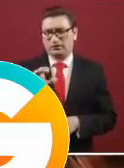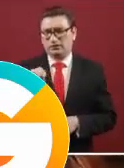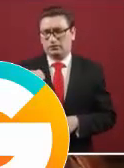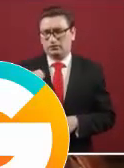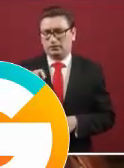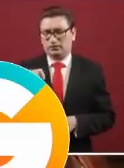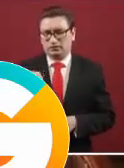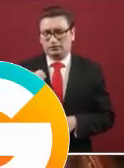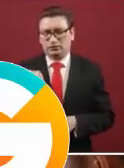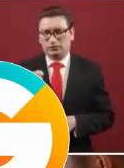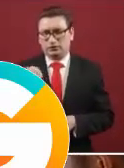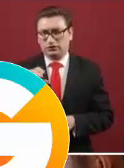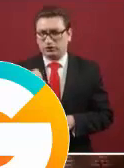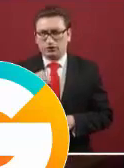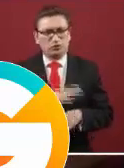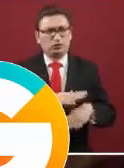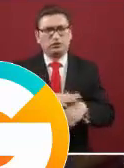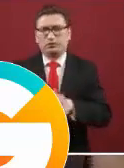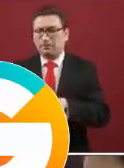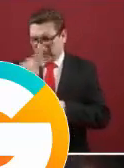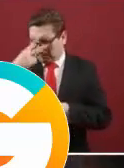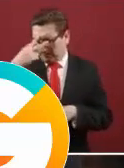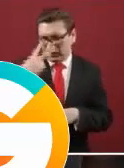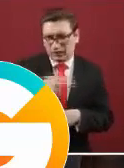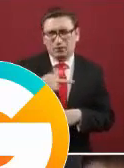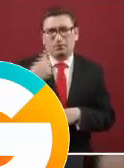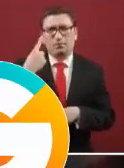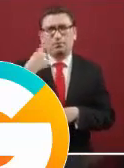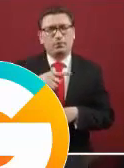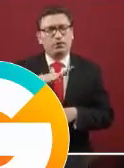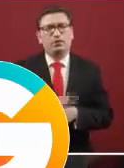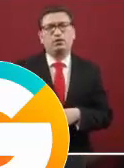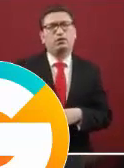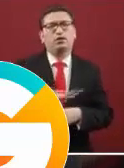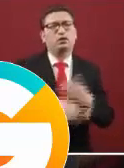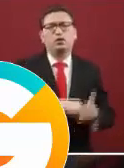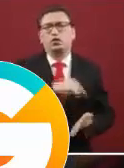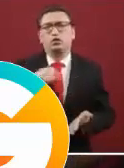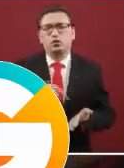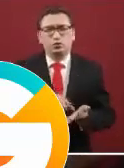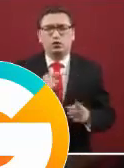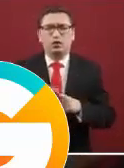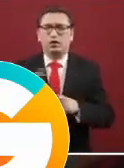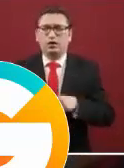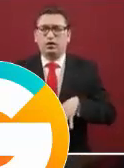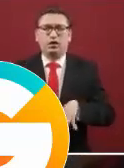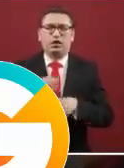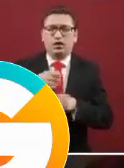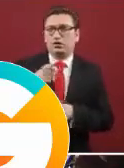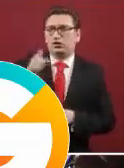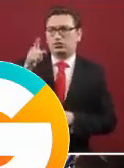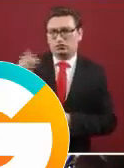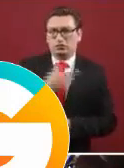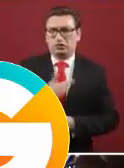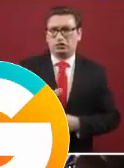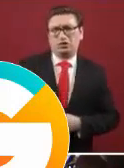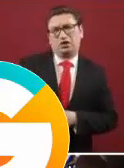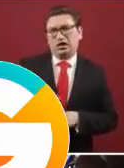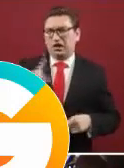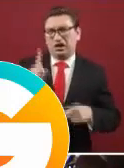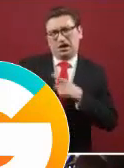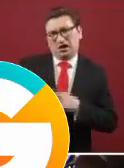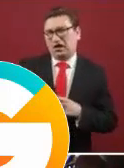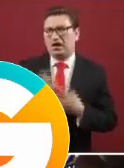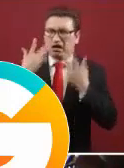está llamando a algunos mexicanos a que salgan a las plazas para pedirle su renuncia o incluso manifestarles